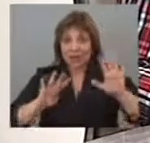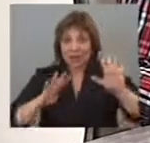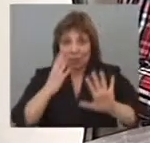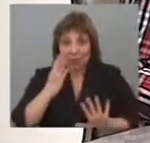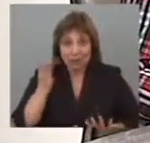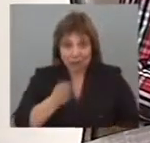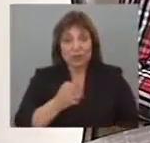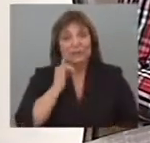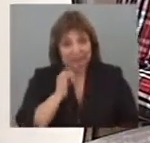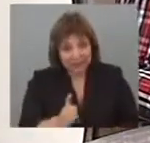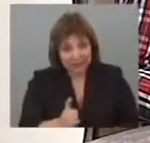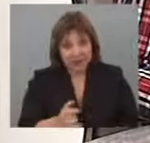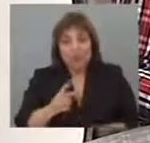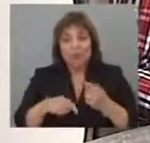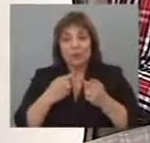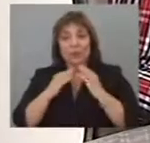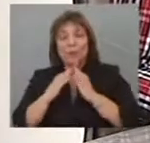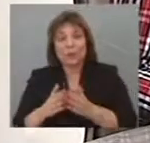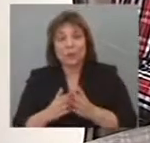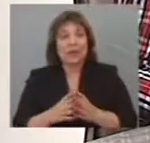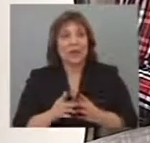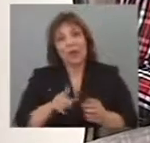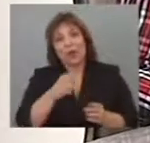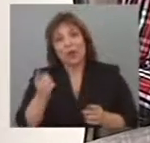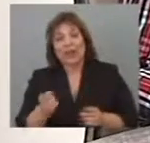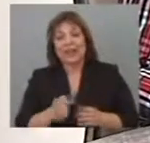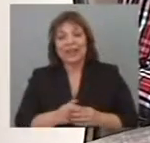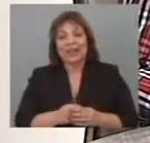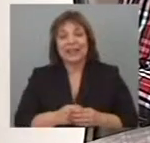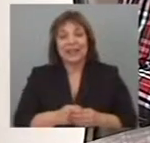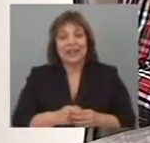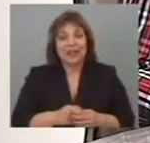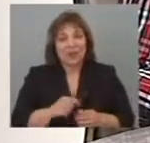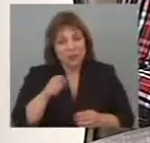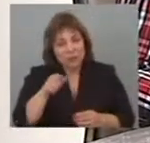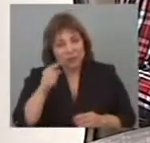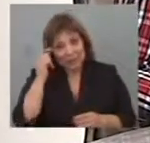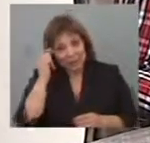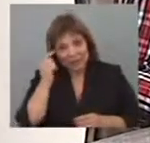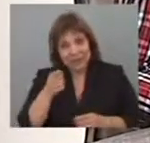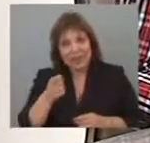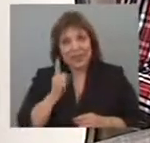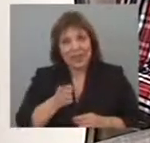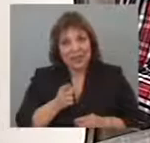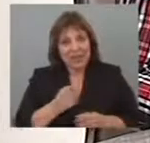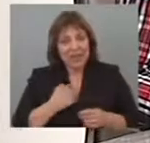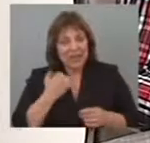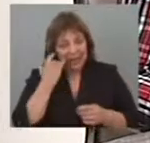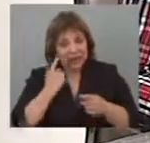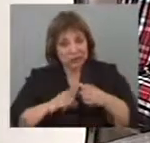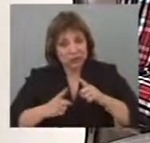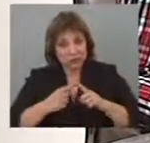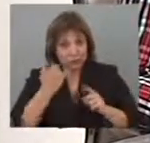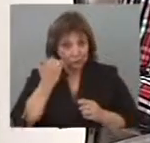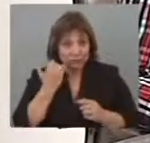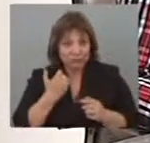93-94% decía que era así. Cuando se les preguntaba, por ejemplo, otra pregunta que le hacíamos era si uno tenía que estar dispuesto a tener relaciones sexuales con otras personas,